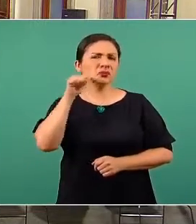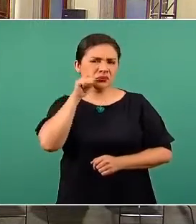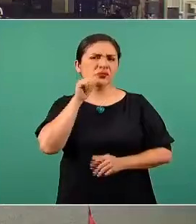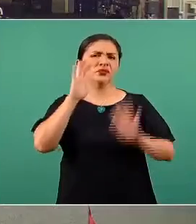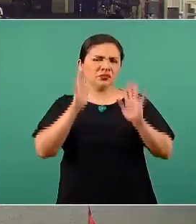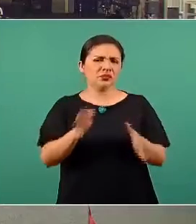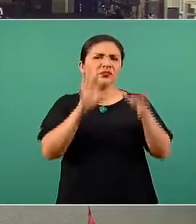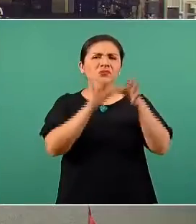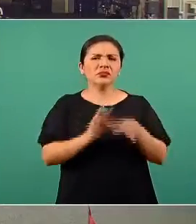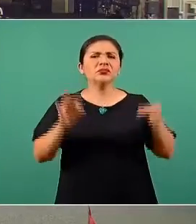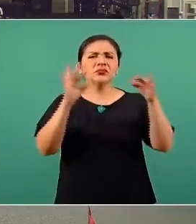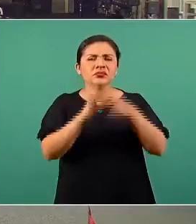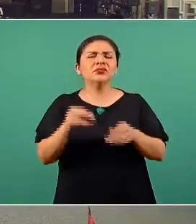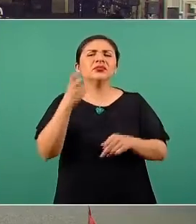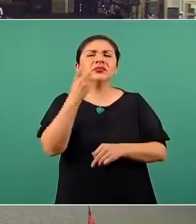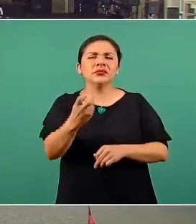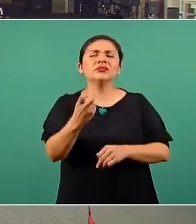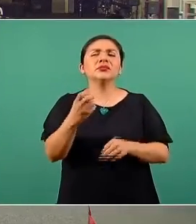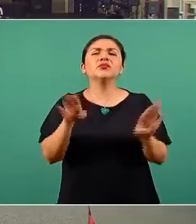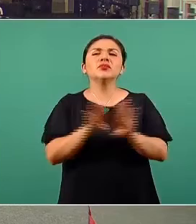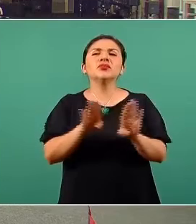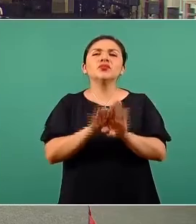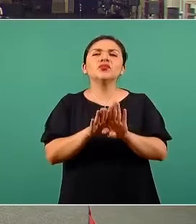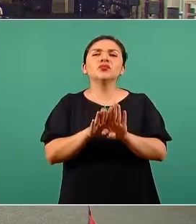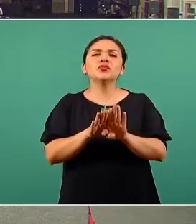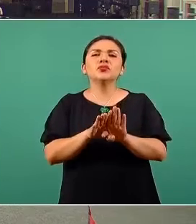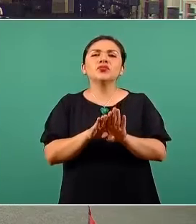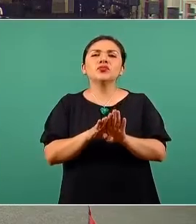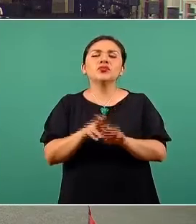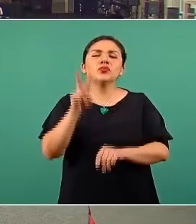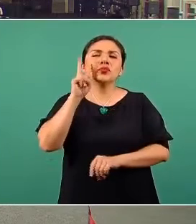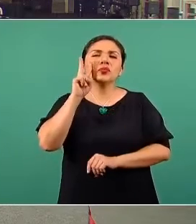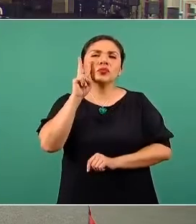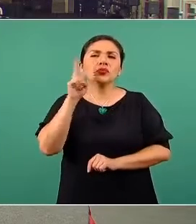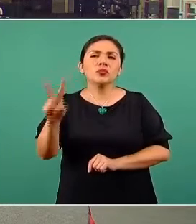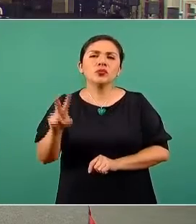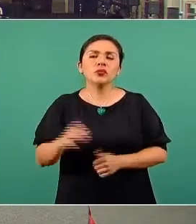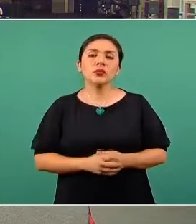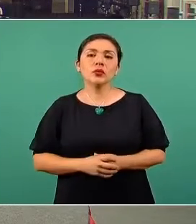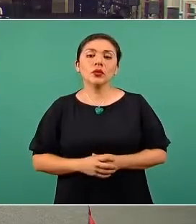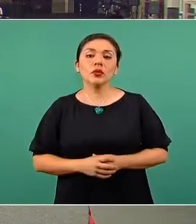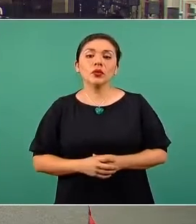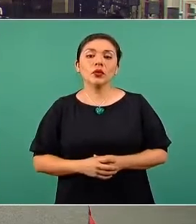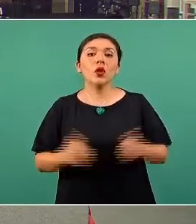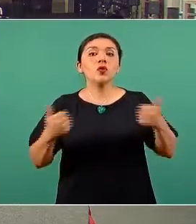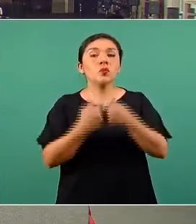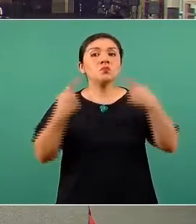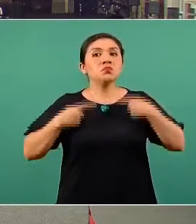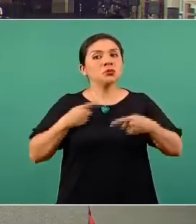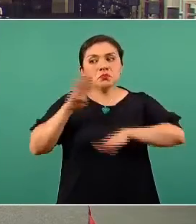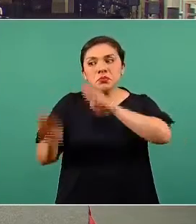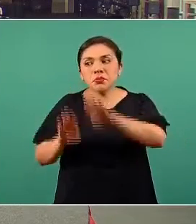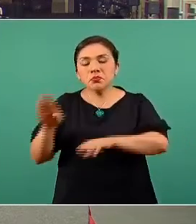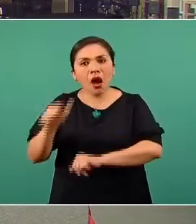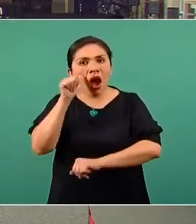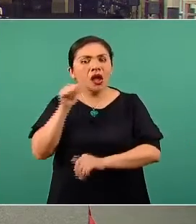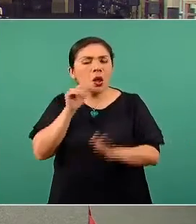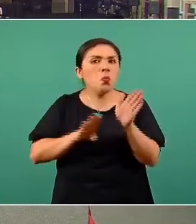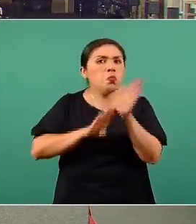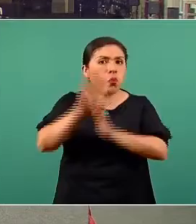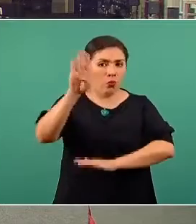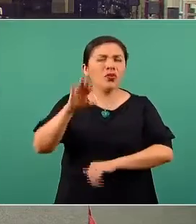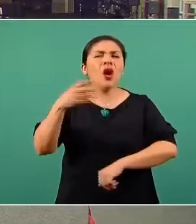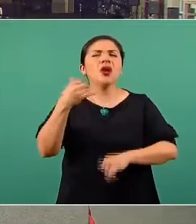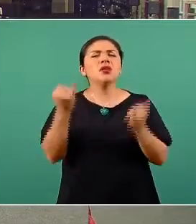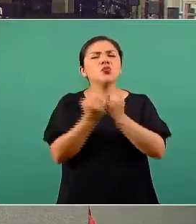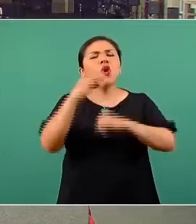hablaron precisamente sobre disparo de las defunciones por COVID-19, incluso el doctor Alomía